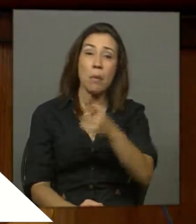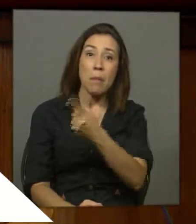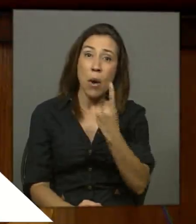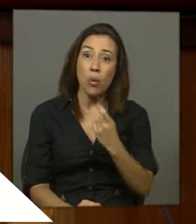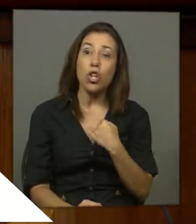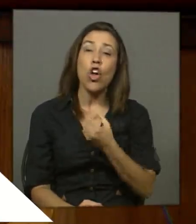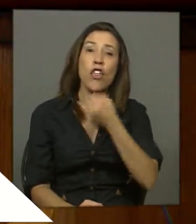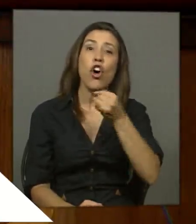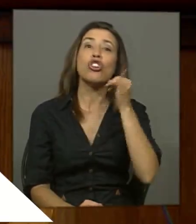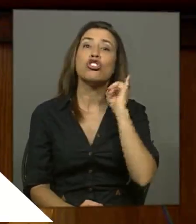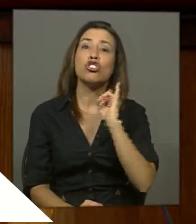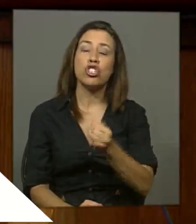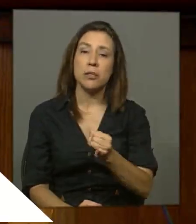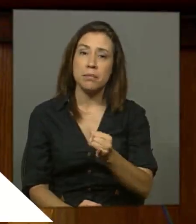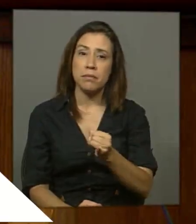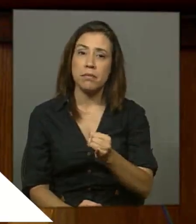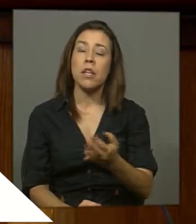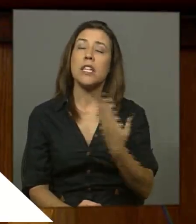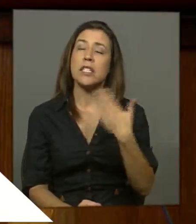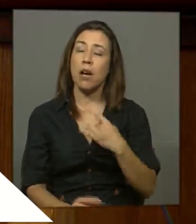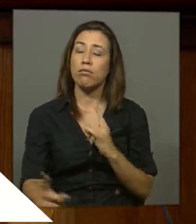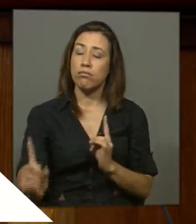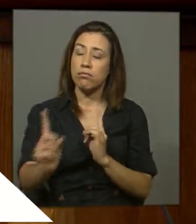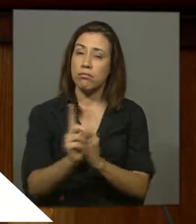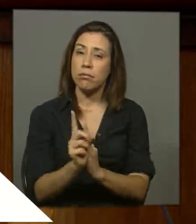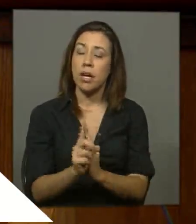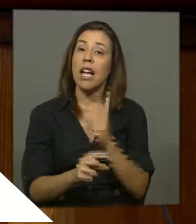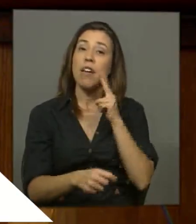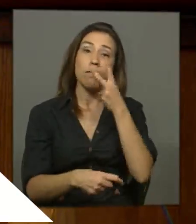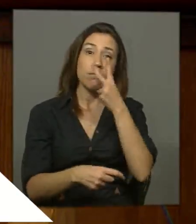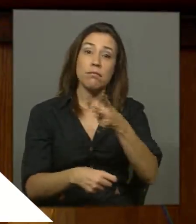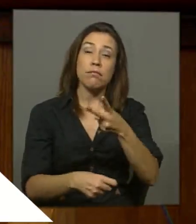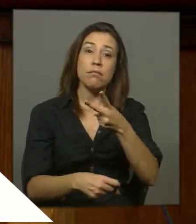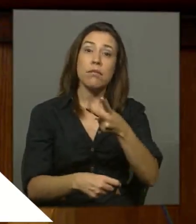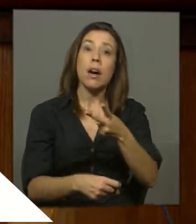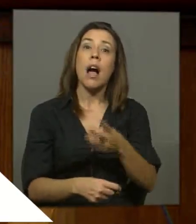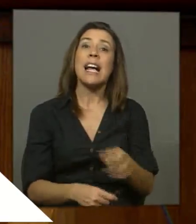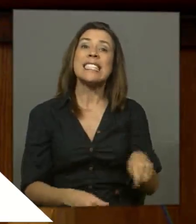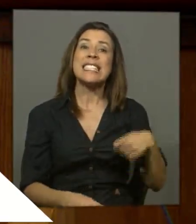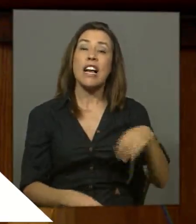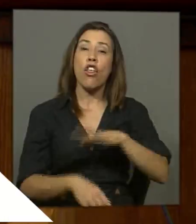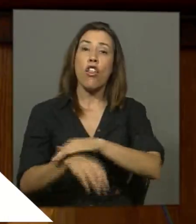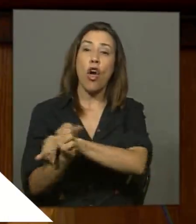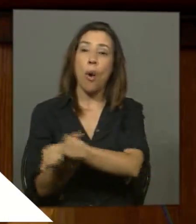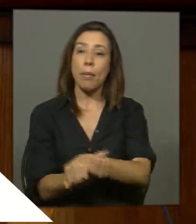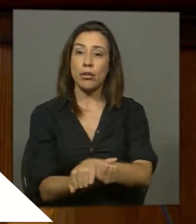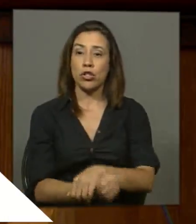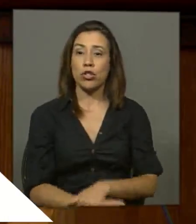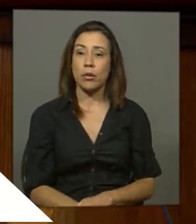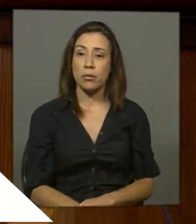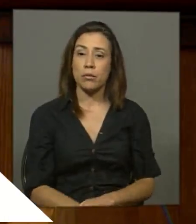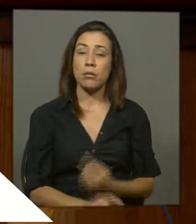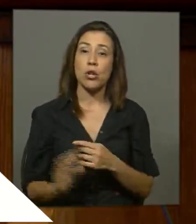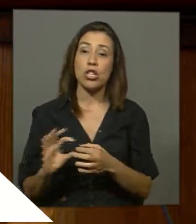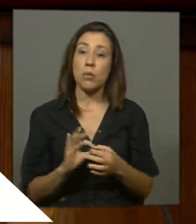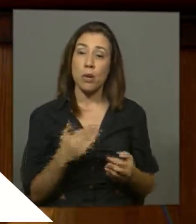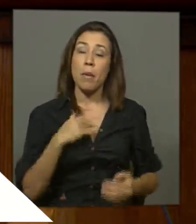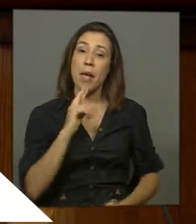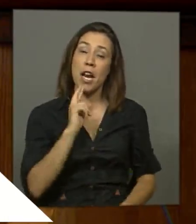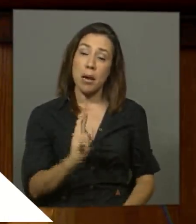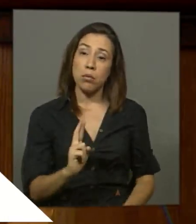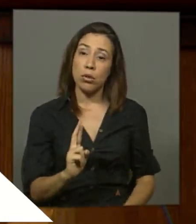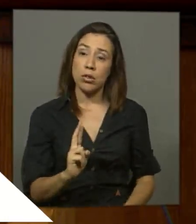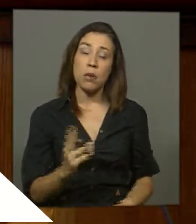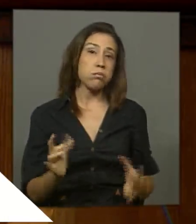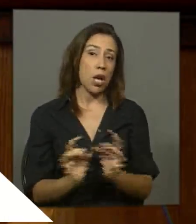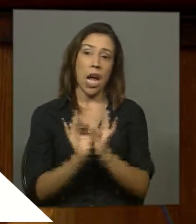dijo le digo sí los recibí y en presencia de un senador de la oposición por lo tanto ese es mi respuesta y no